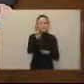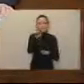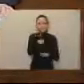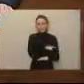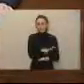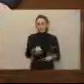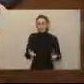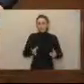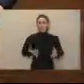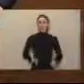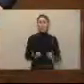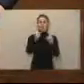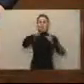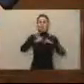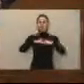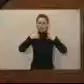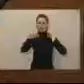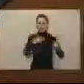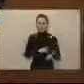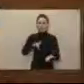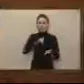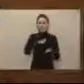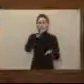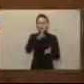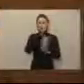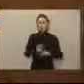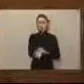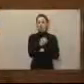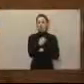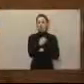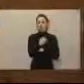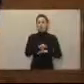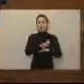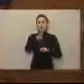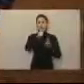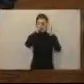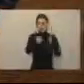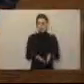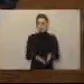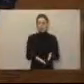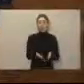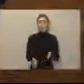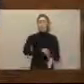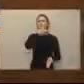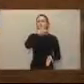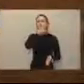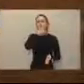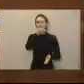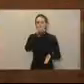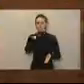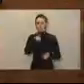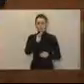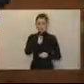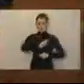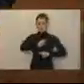que es la primera vez que se da en esta Cámara, en el colmo de la desfachatez, que el propio consejero que compareció, que estuvo respondiendo a la interpelación la